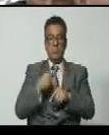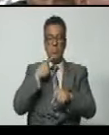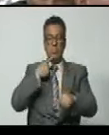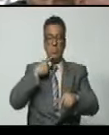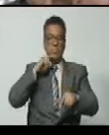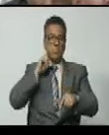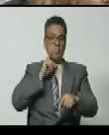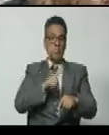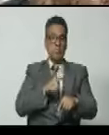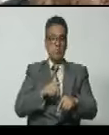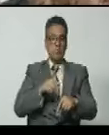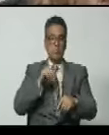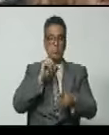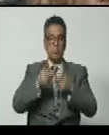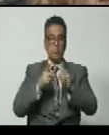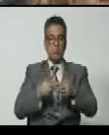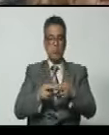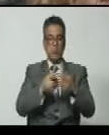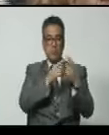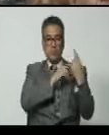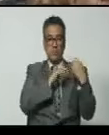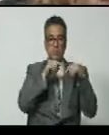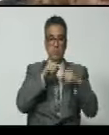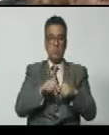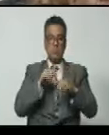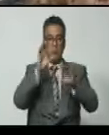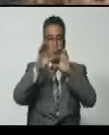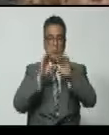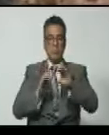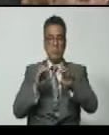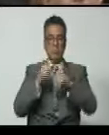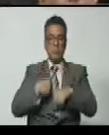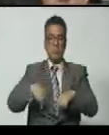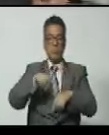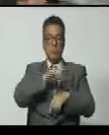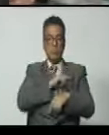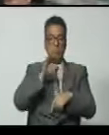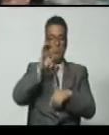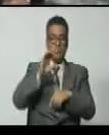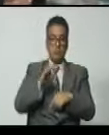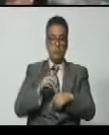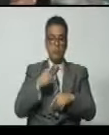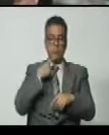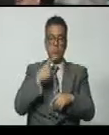que algunos representantes de las Naciones Unidas en nuestro país